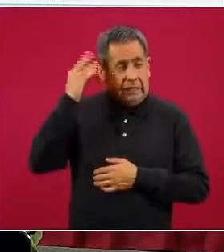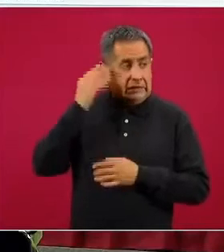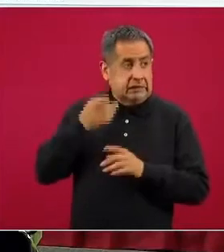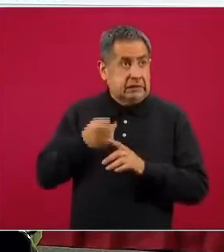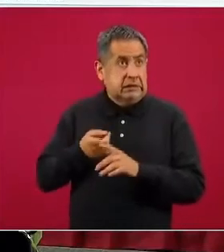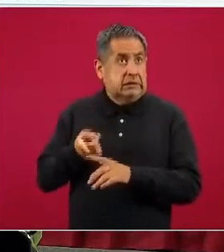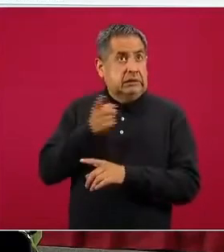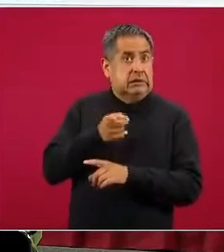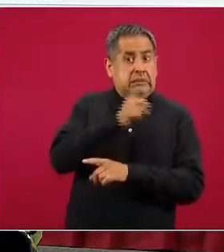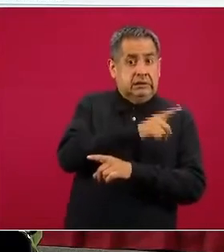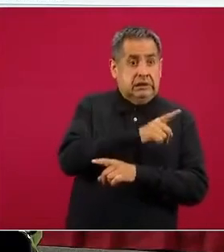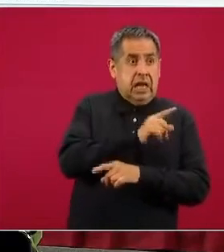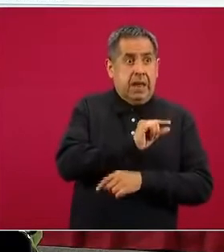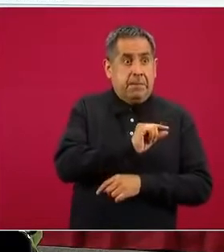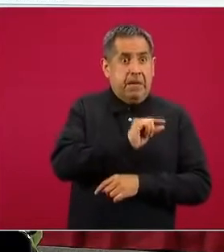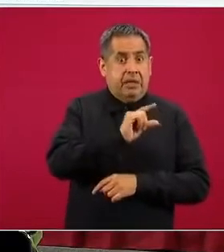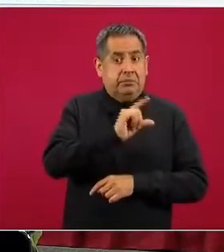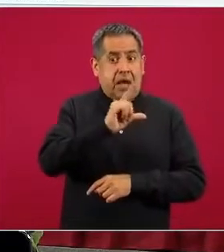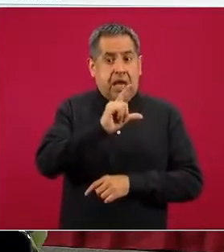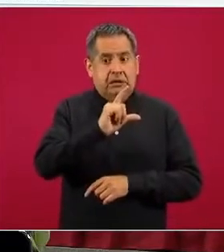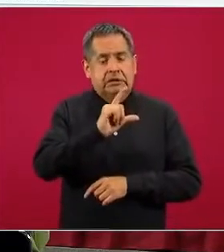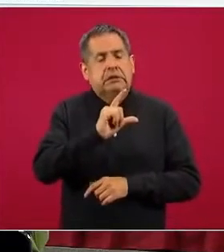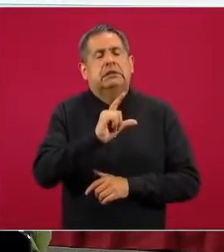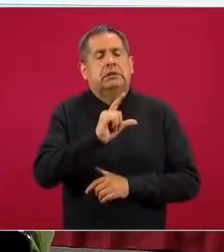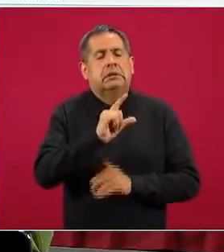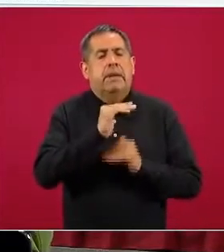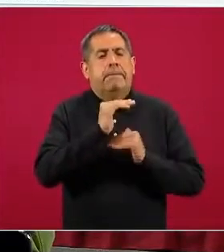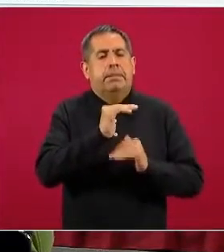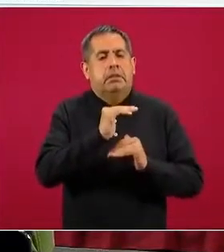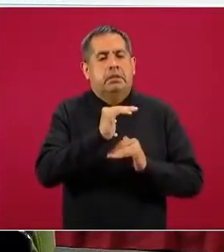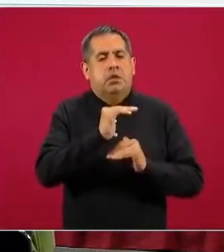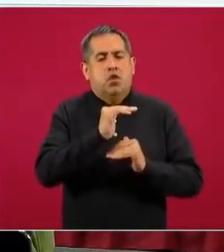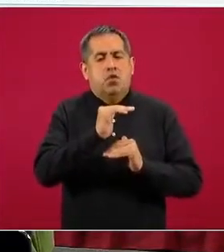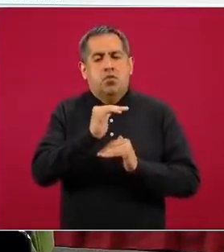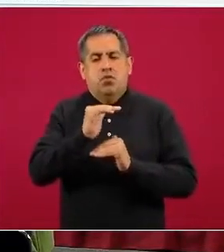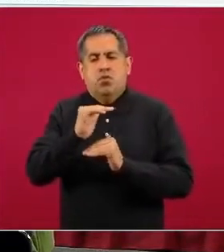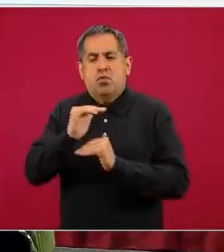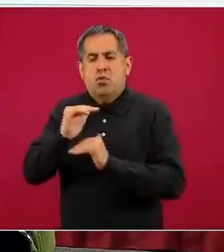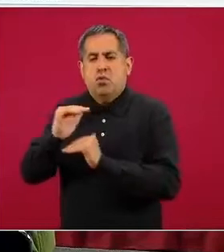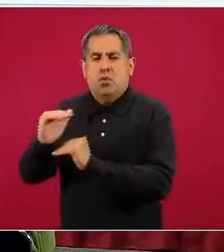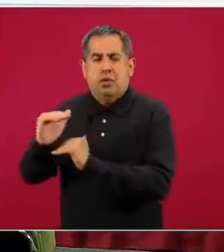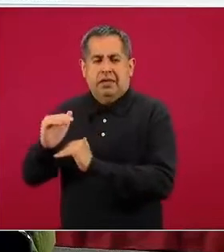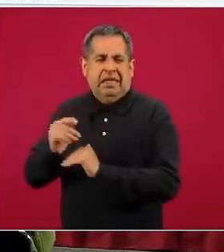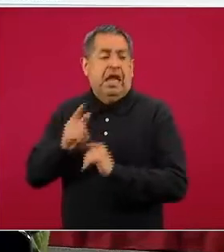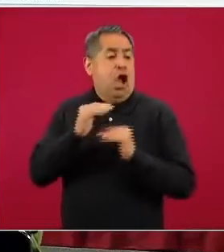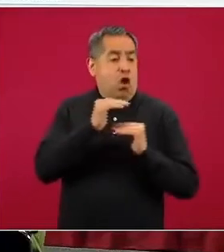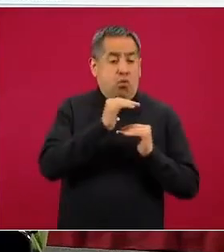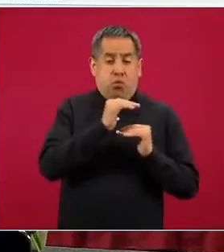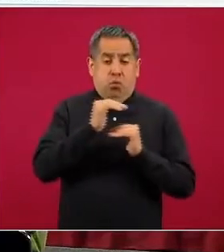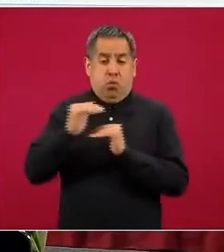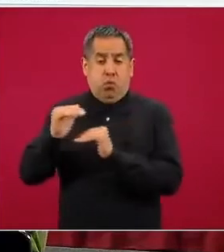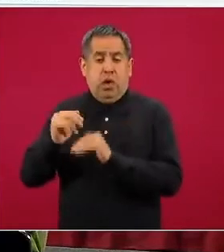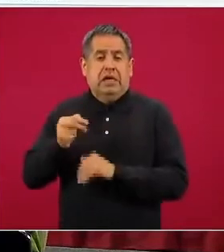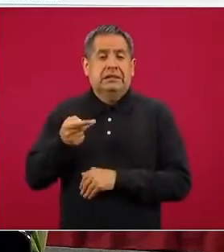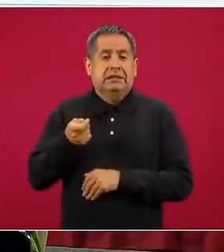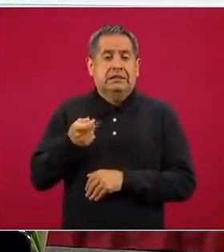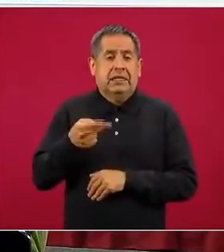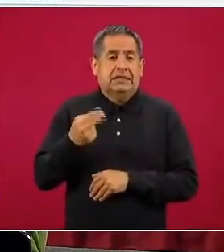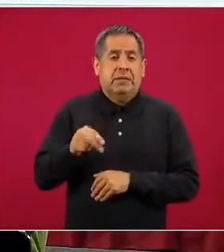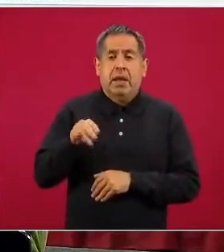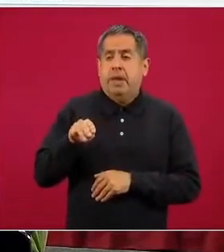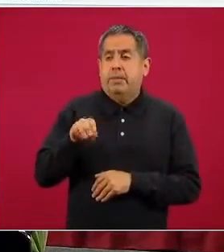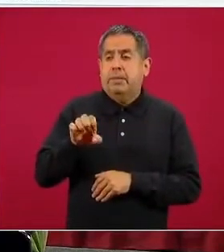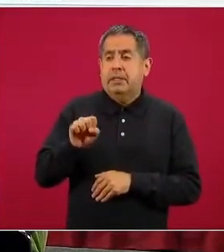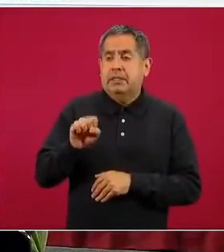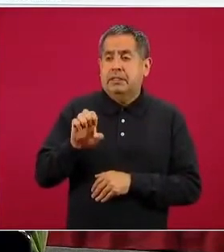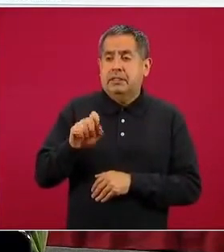2 semanas previas se detuvo, se encuentra, como decimos, en esta meseta, y la expectativa es que esa tendencia ascendente